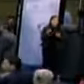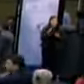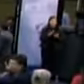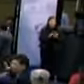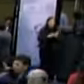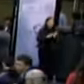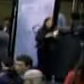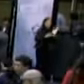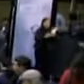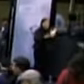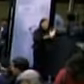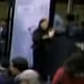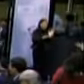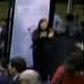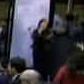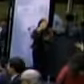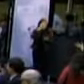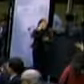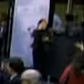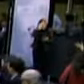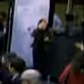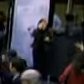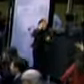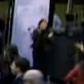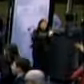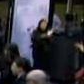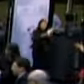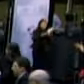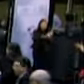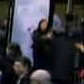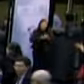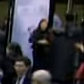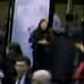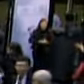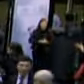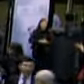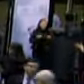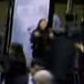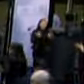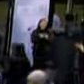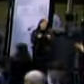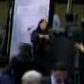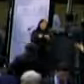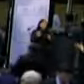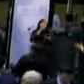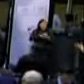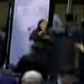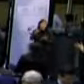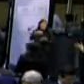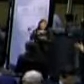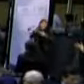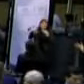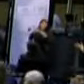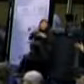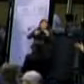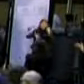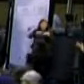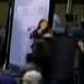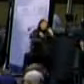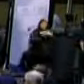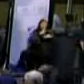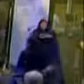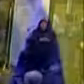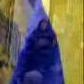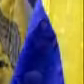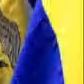pequeños presentes a nuestros ponentes. Bueno, pues de esta manera se llevó a cabo el panel La visión de los representantes